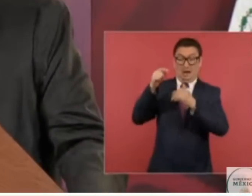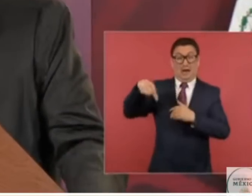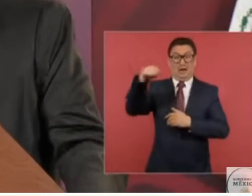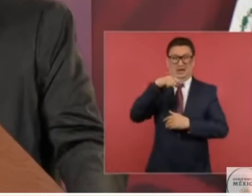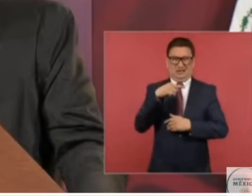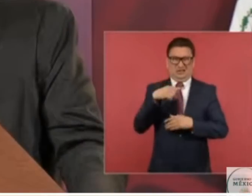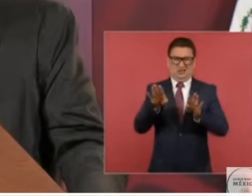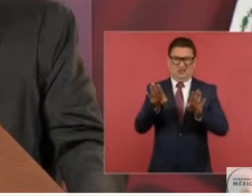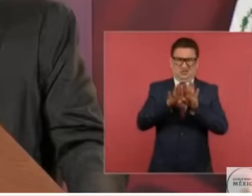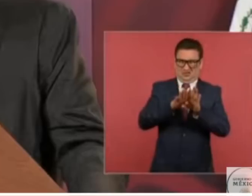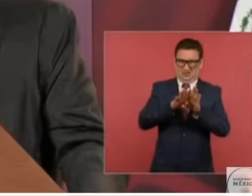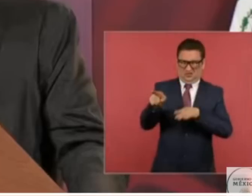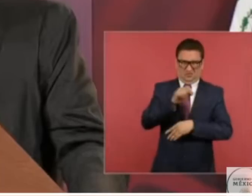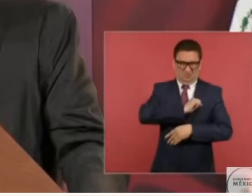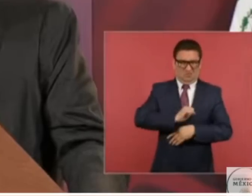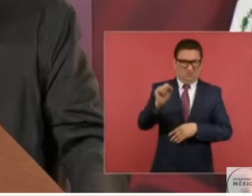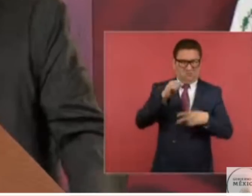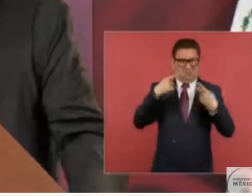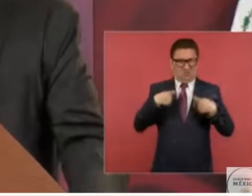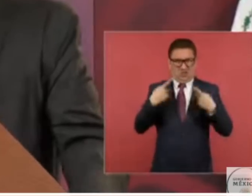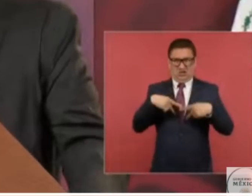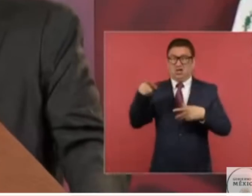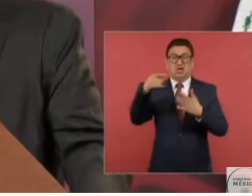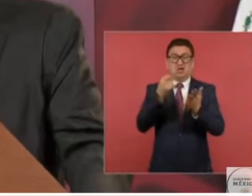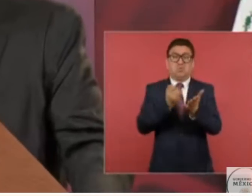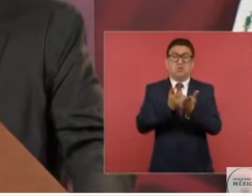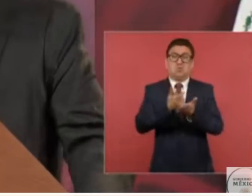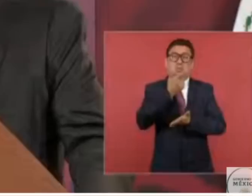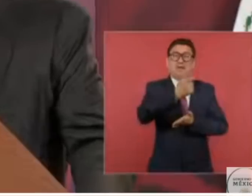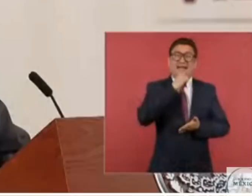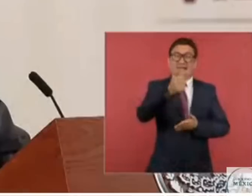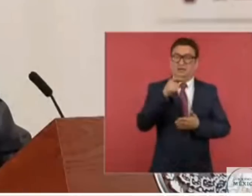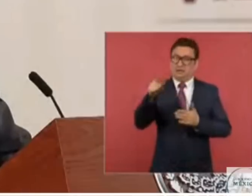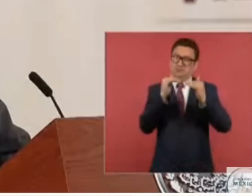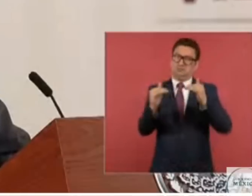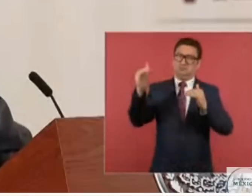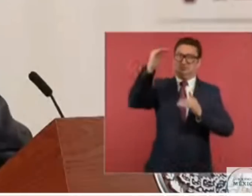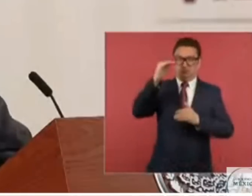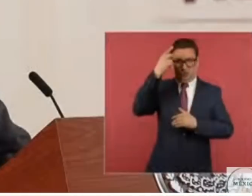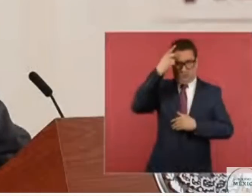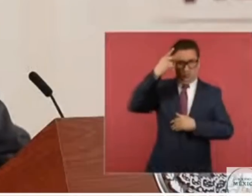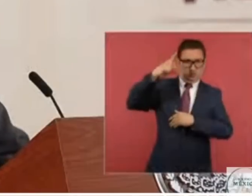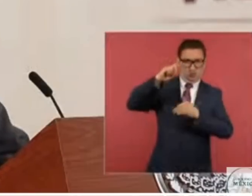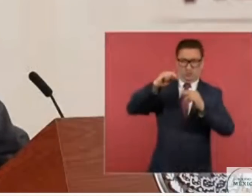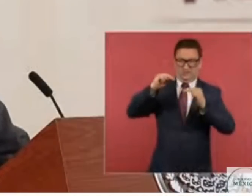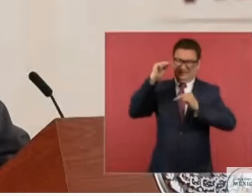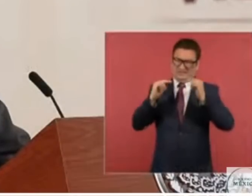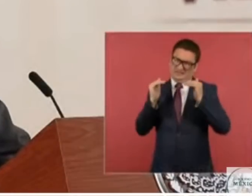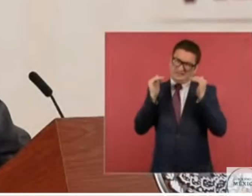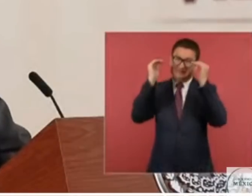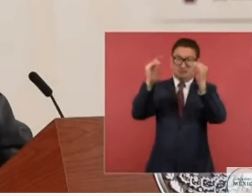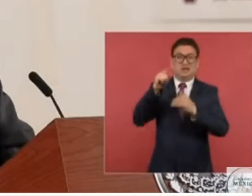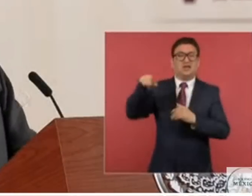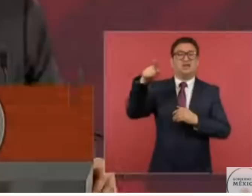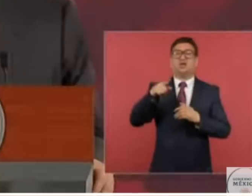cretinos, que no pagaban los impuestos, los de arriba, los de menos arriba, echándole